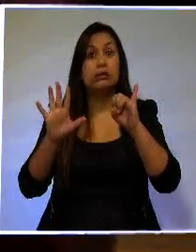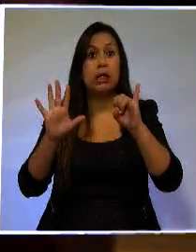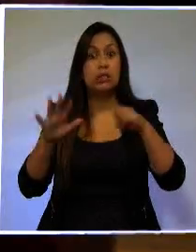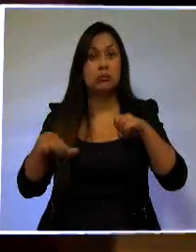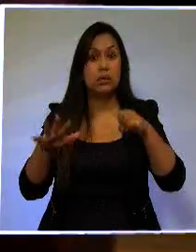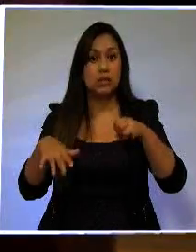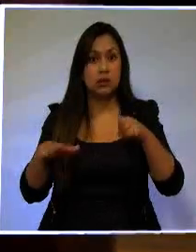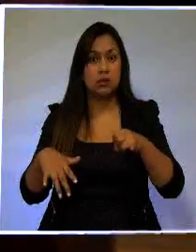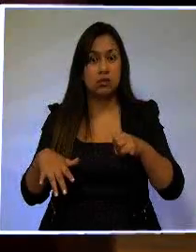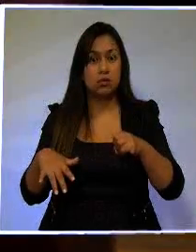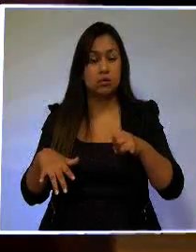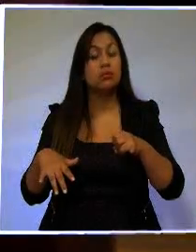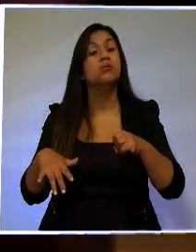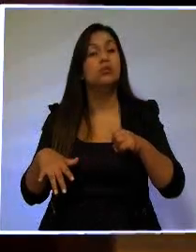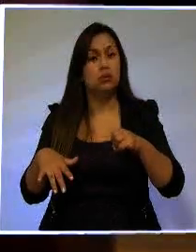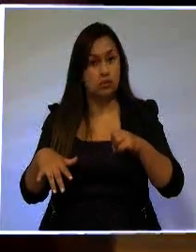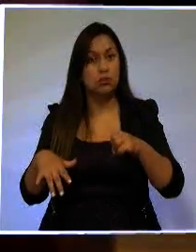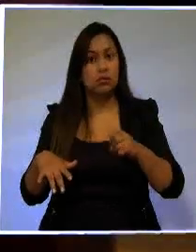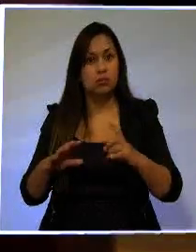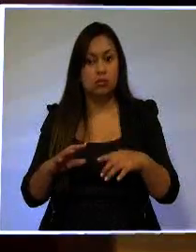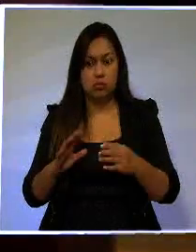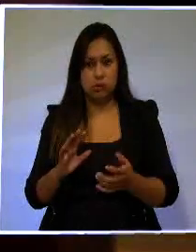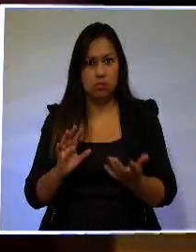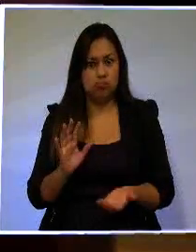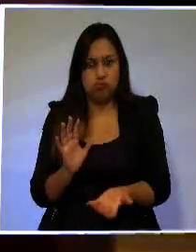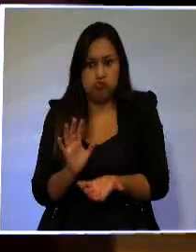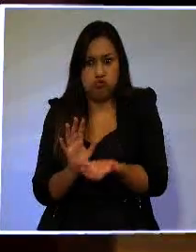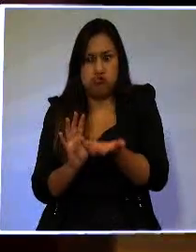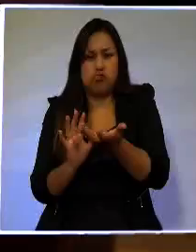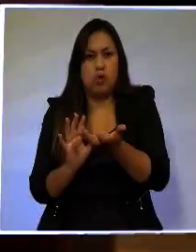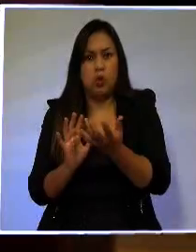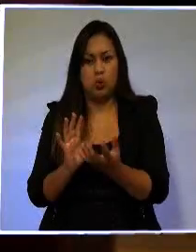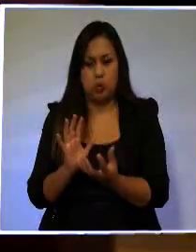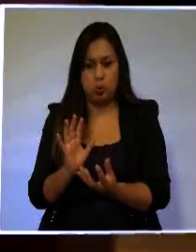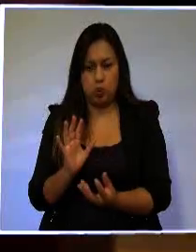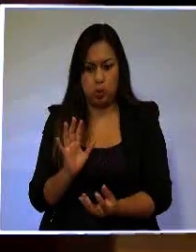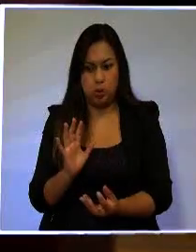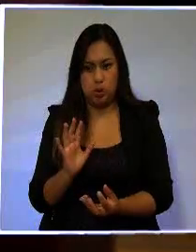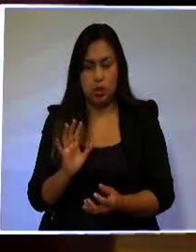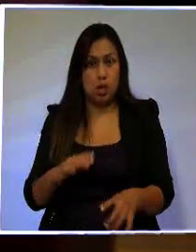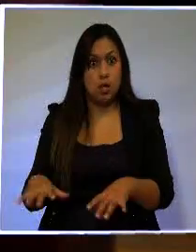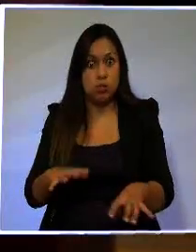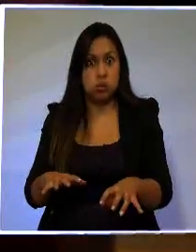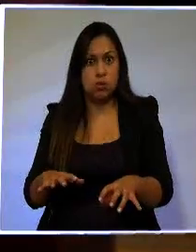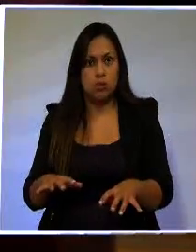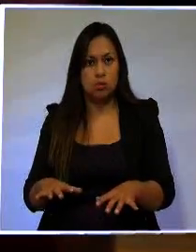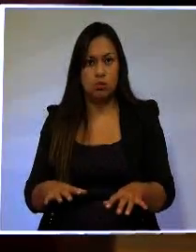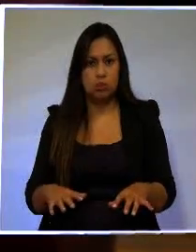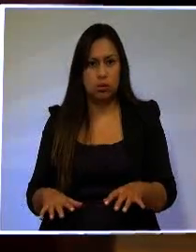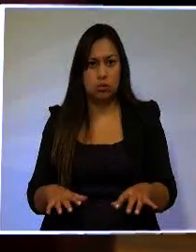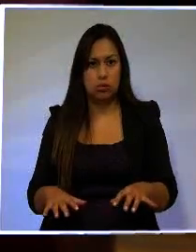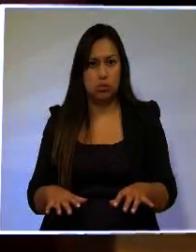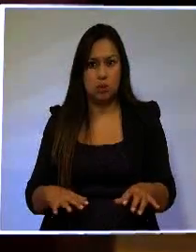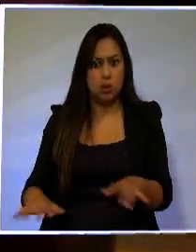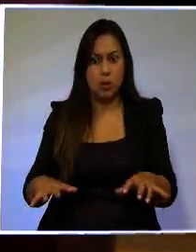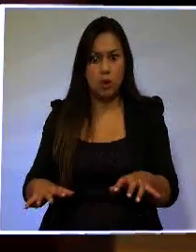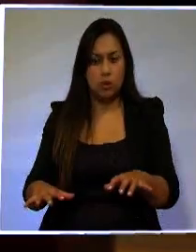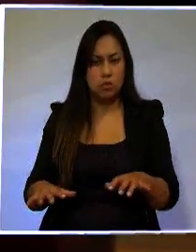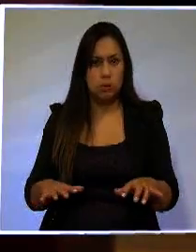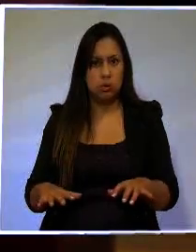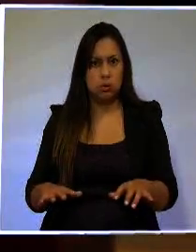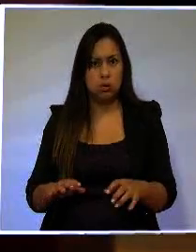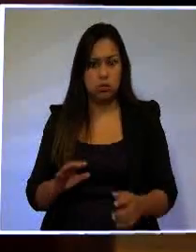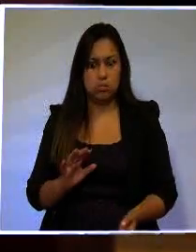no en los cuales tuvimos estas subidas y baj con algunos momentos donde la actividad era más intensa pero que desembocó en la